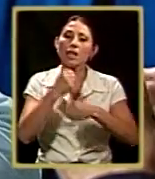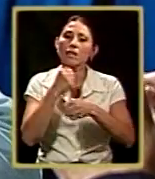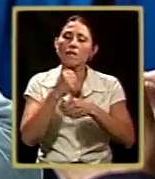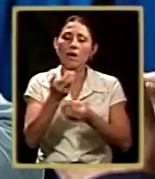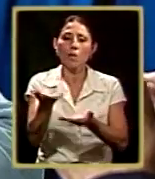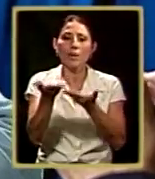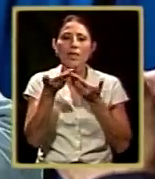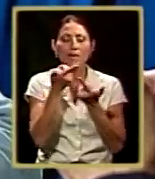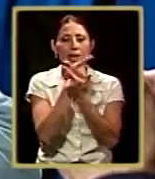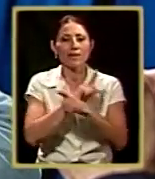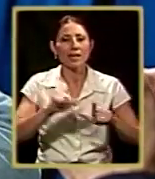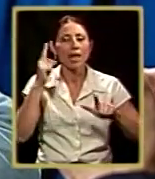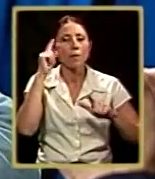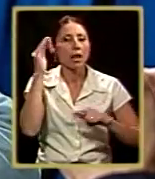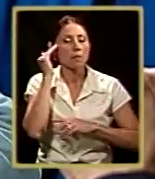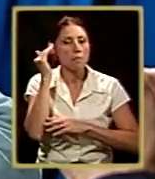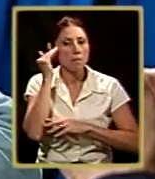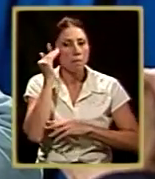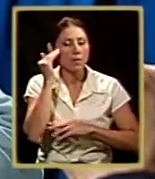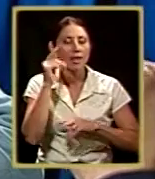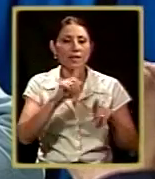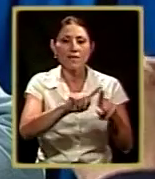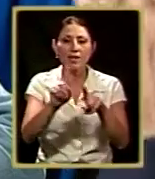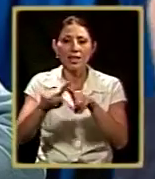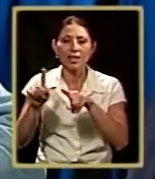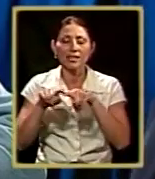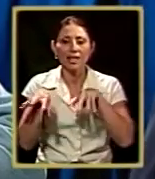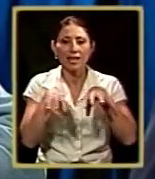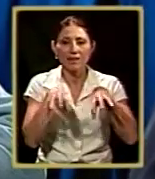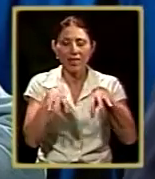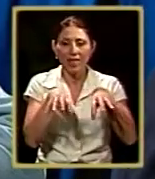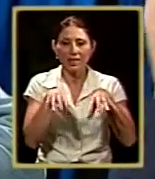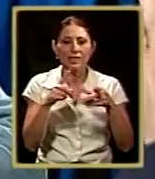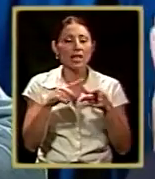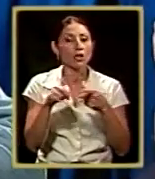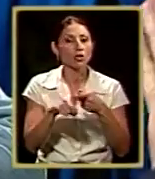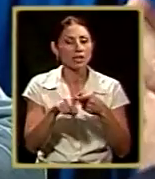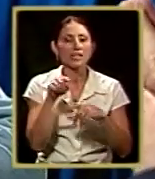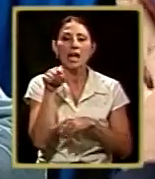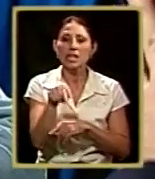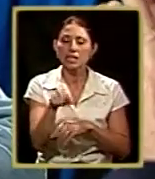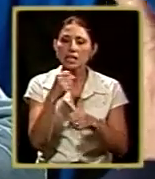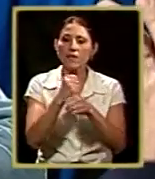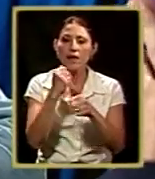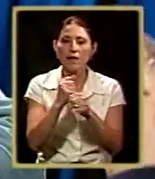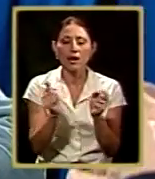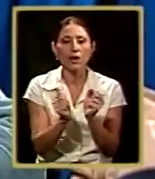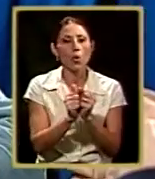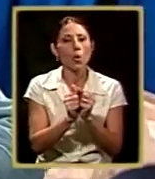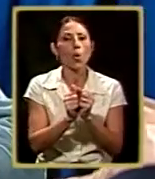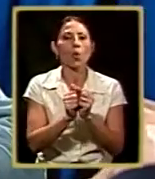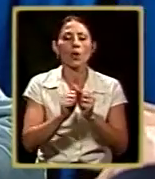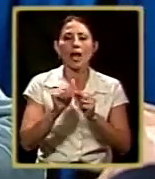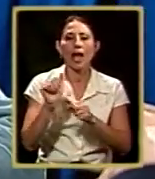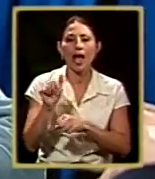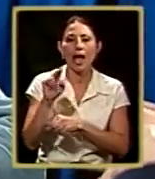libertad para conocer diferentes actividades. Entonces ahí, bueno, trabajaba con la parte de